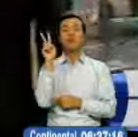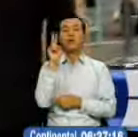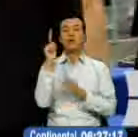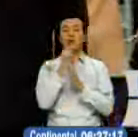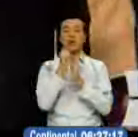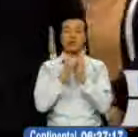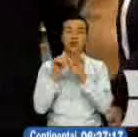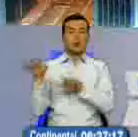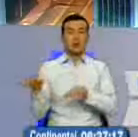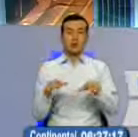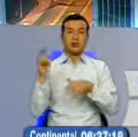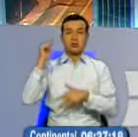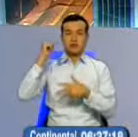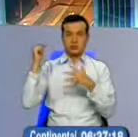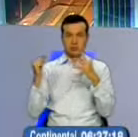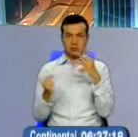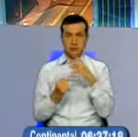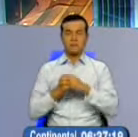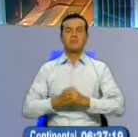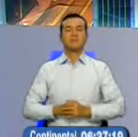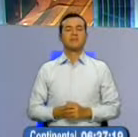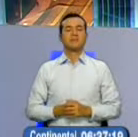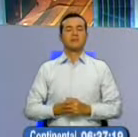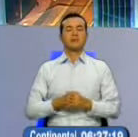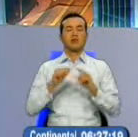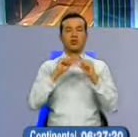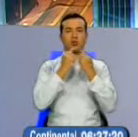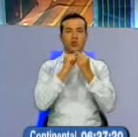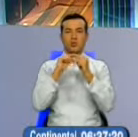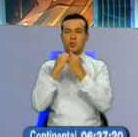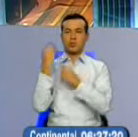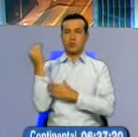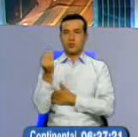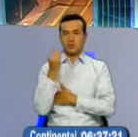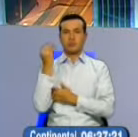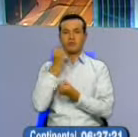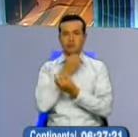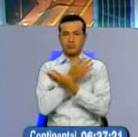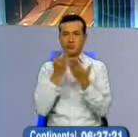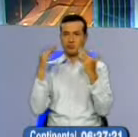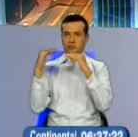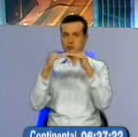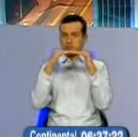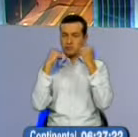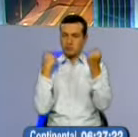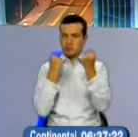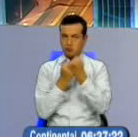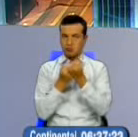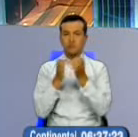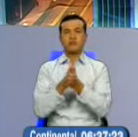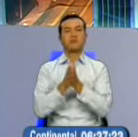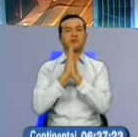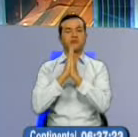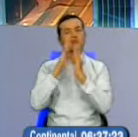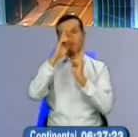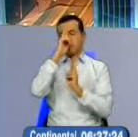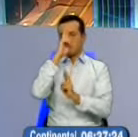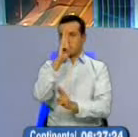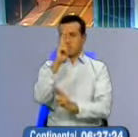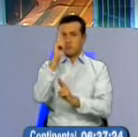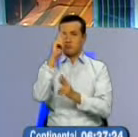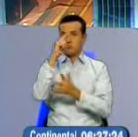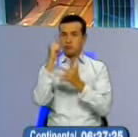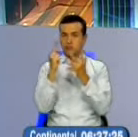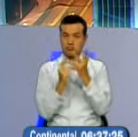de actividades. Y varios colectivos de jóvenes se pronunciaron en defensa de la democracia. Solicitaron que se respeten los